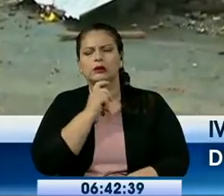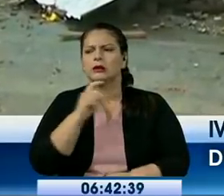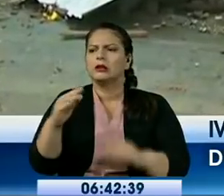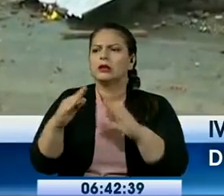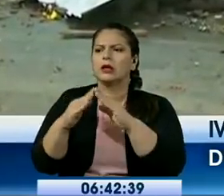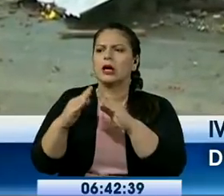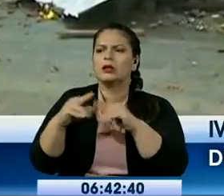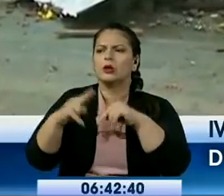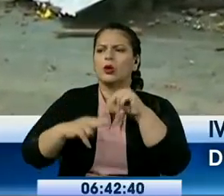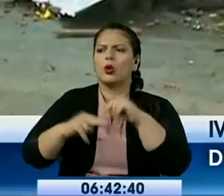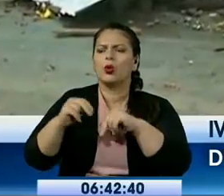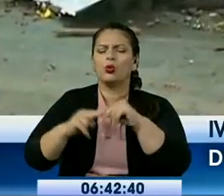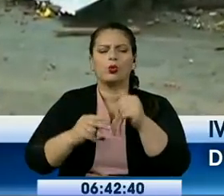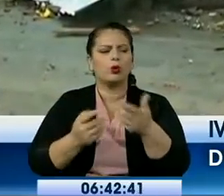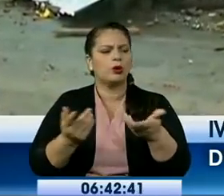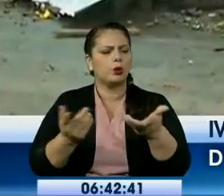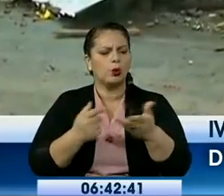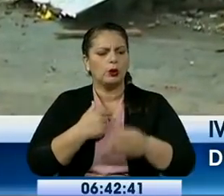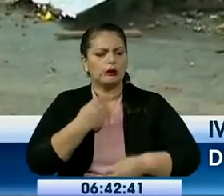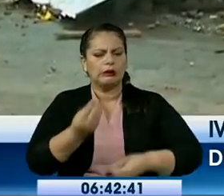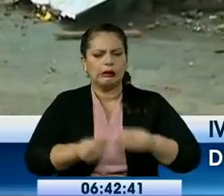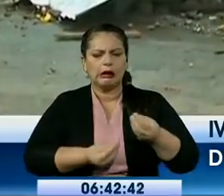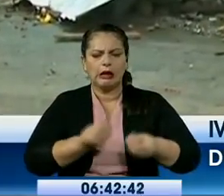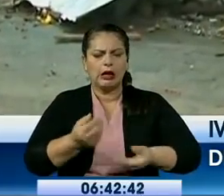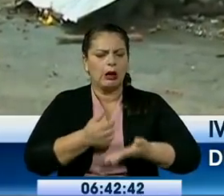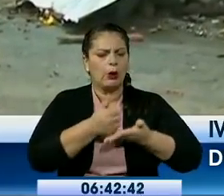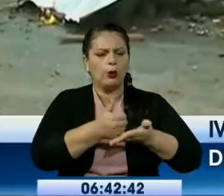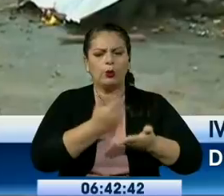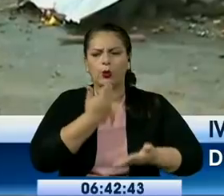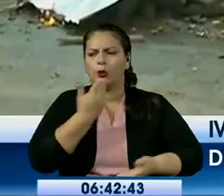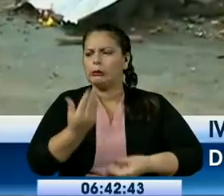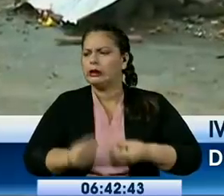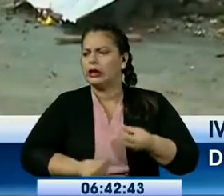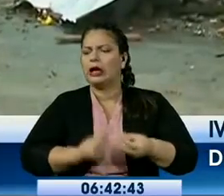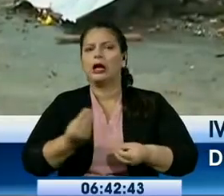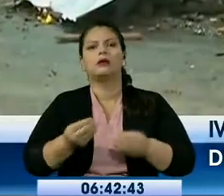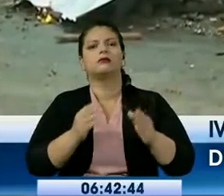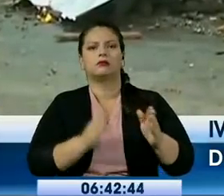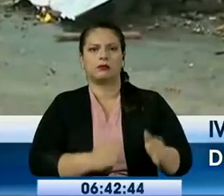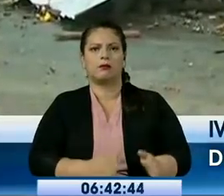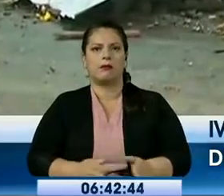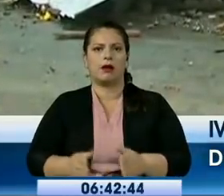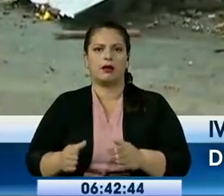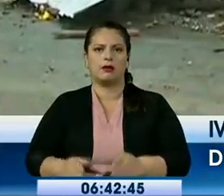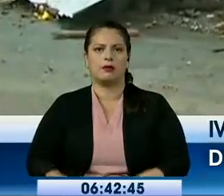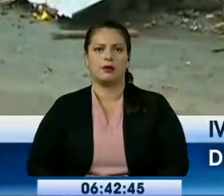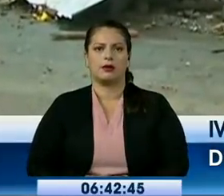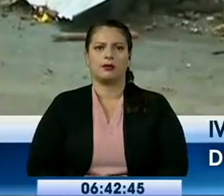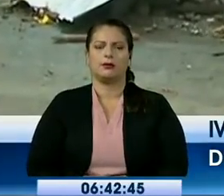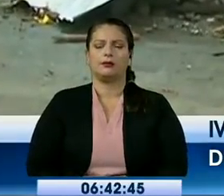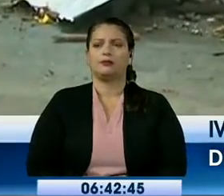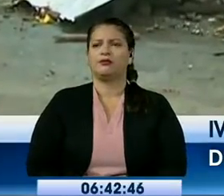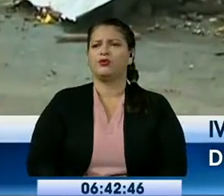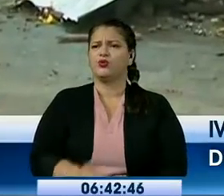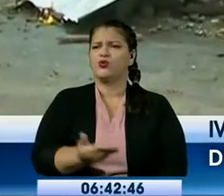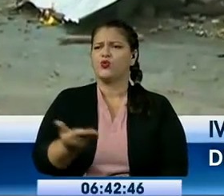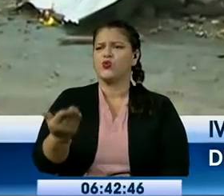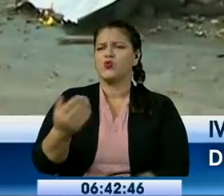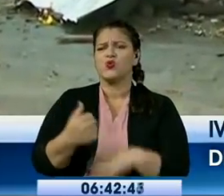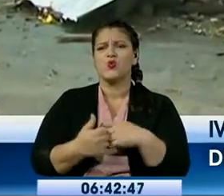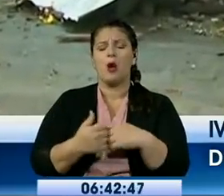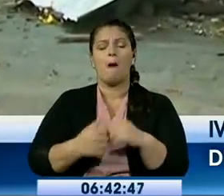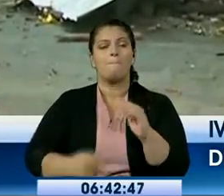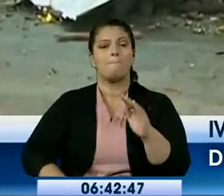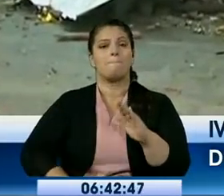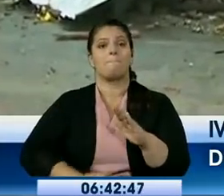del coche bomba en un atentado terrorista registrado por primera vez acá en nuestro país. Sobre lo que dijeron las autoridades, cómo